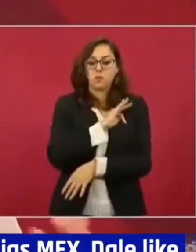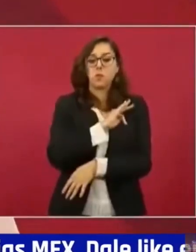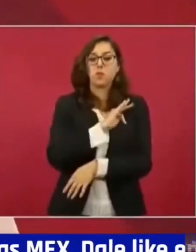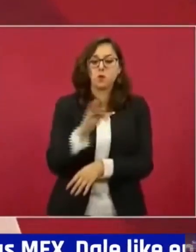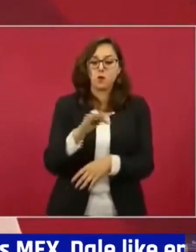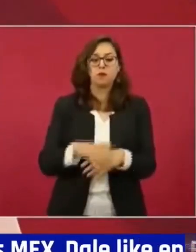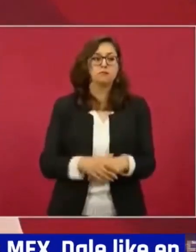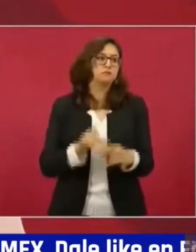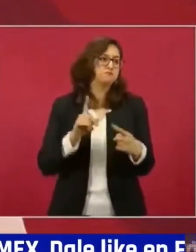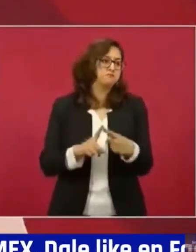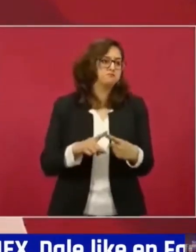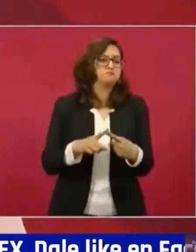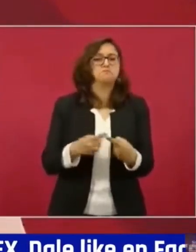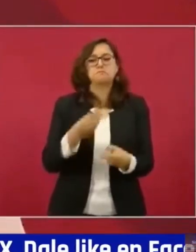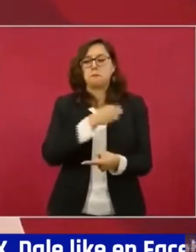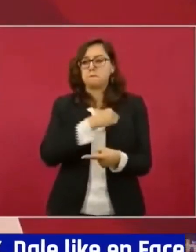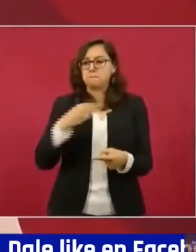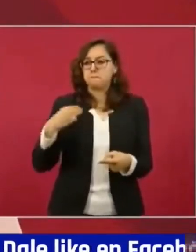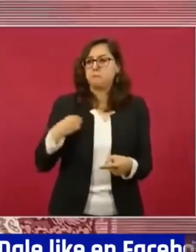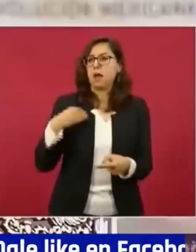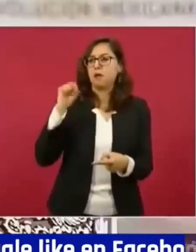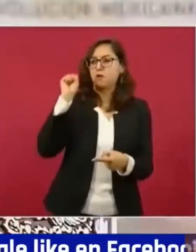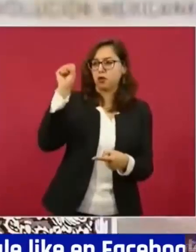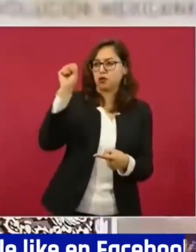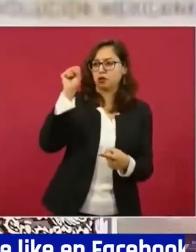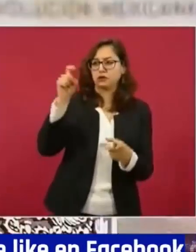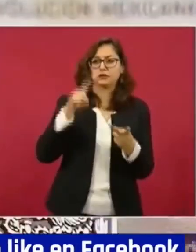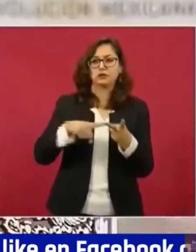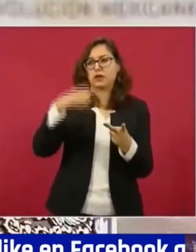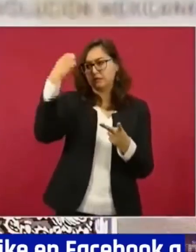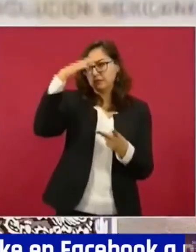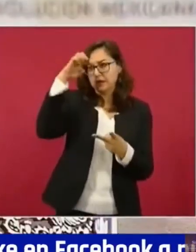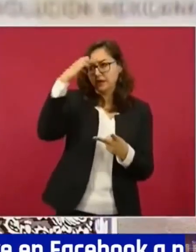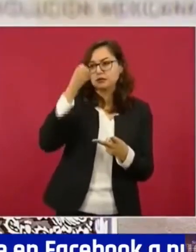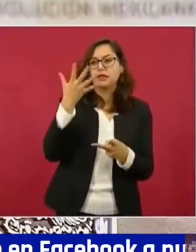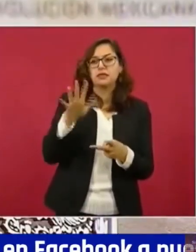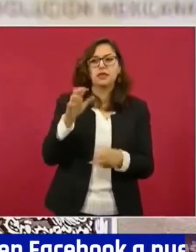miembro activo del sindicato, tener una antigüedad mínima de 10 años,